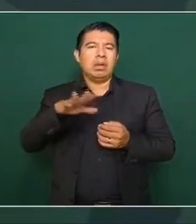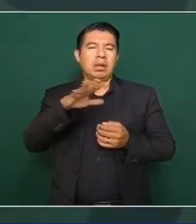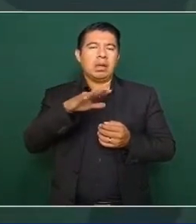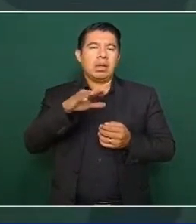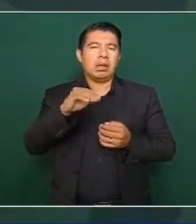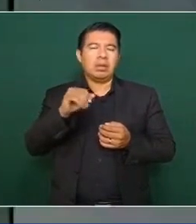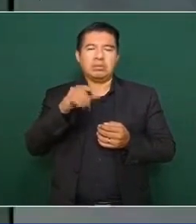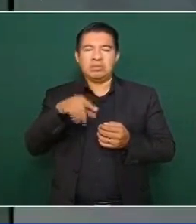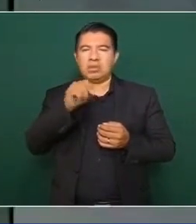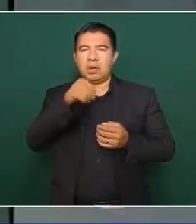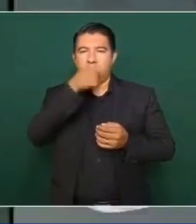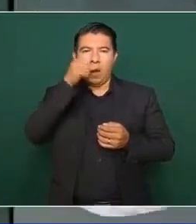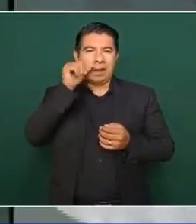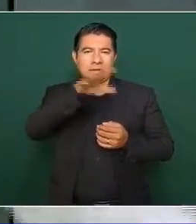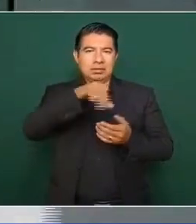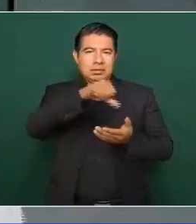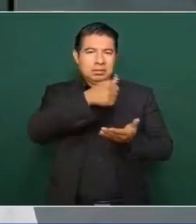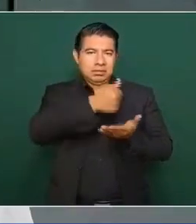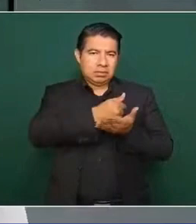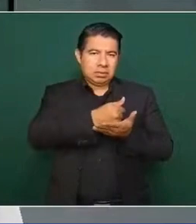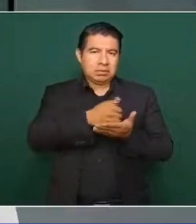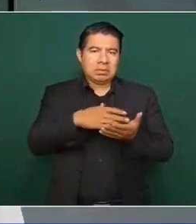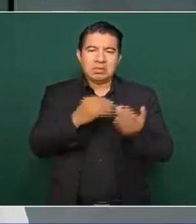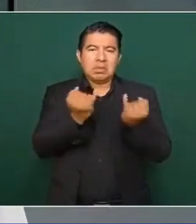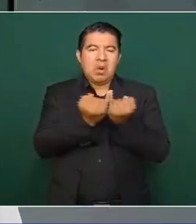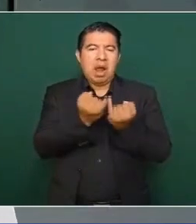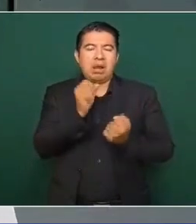y la gasolina